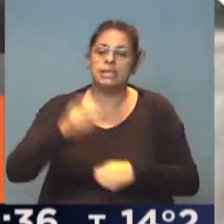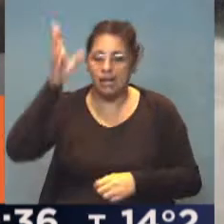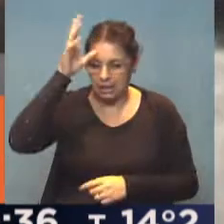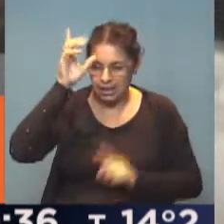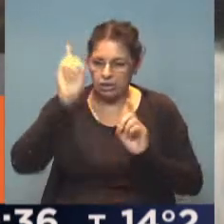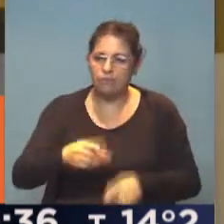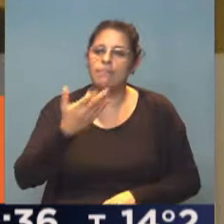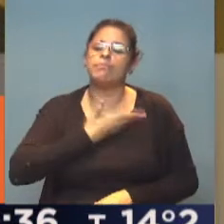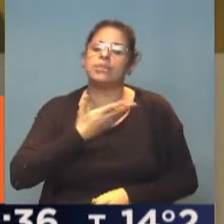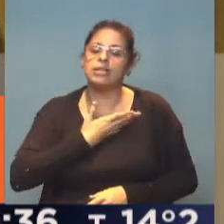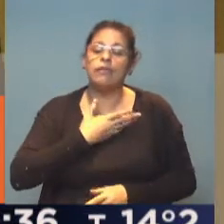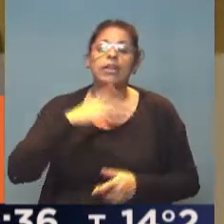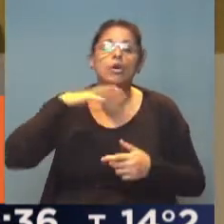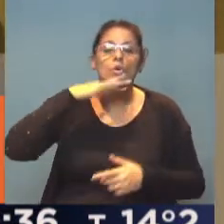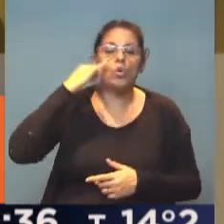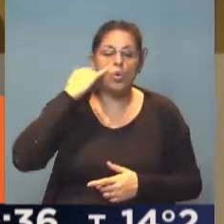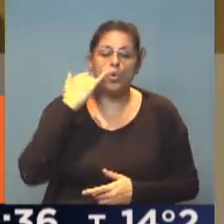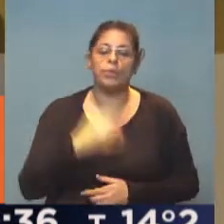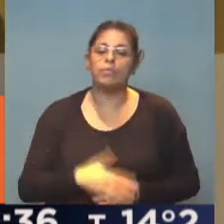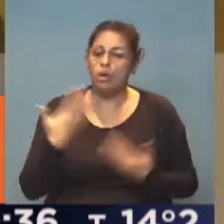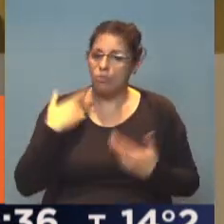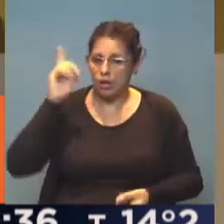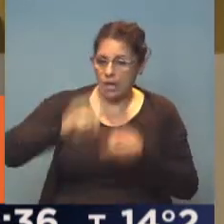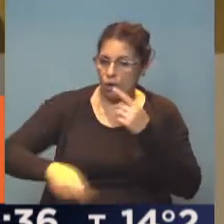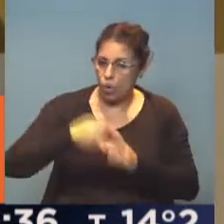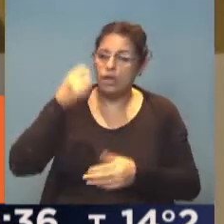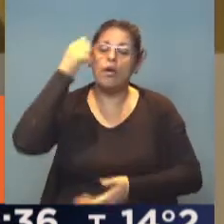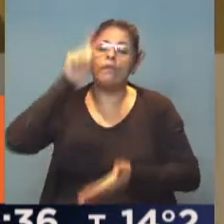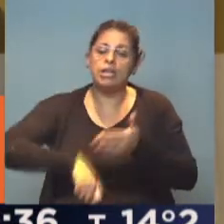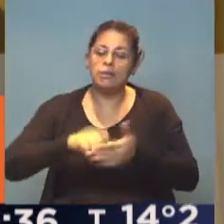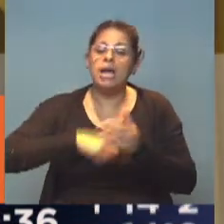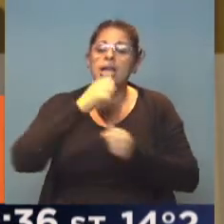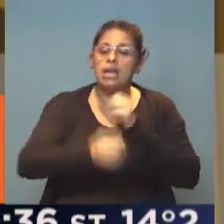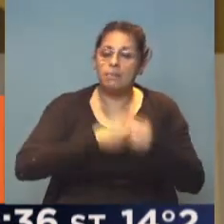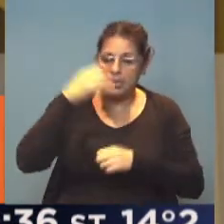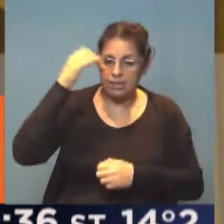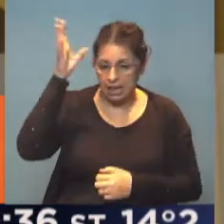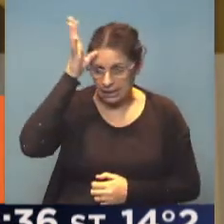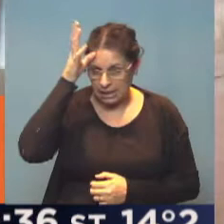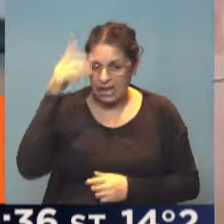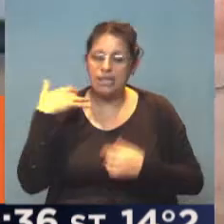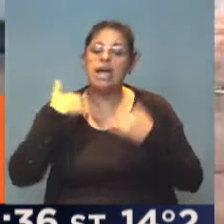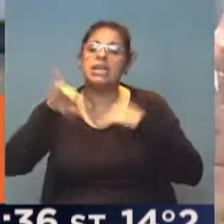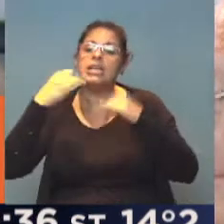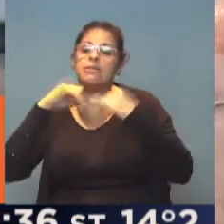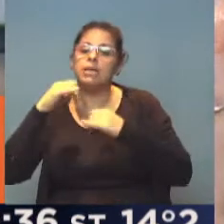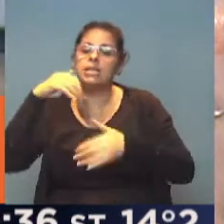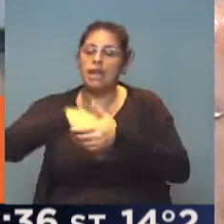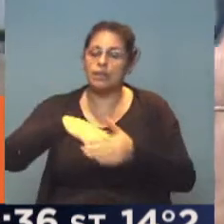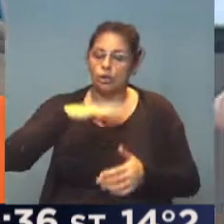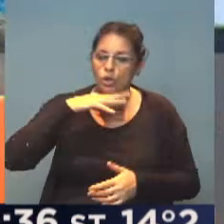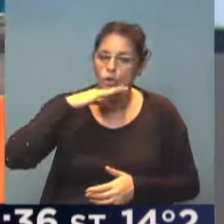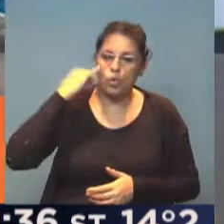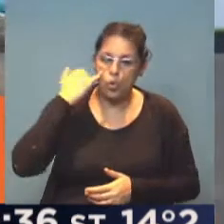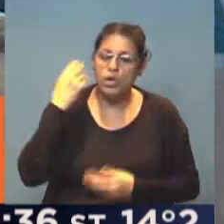y Jujuy. Se pudo firmar un acuerdo de una empresa italiana que va a invertir en Jujuy para